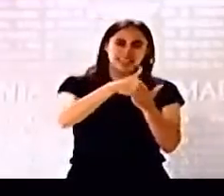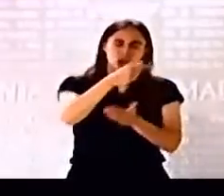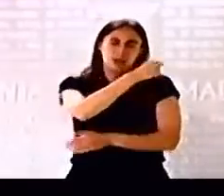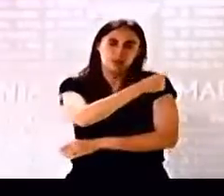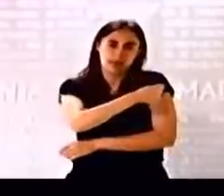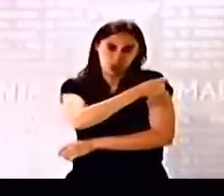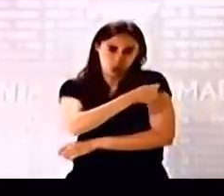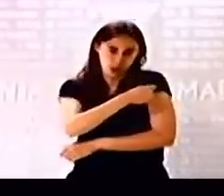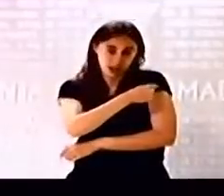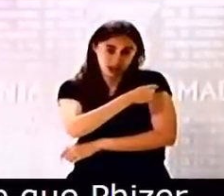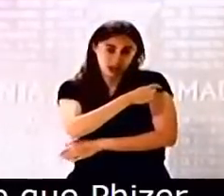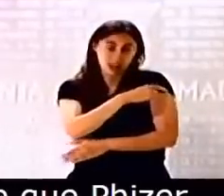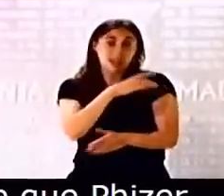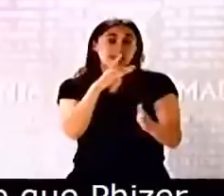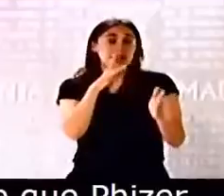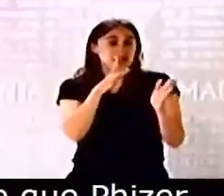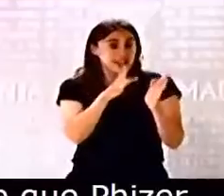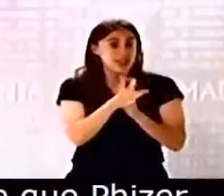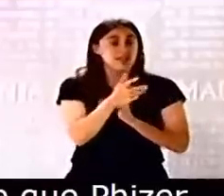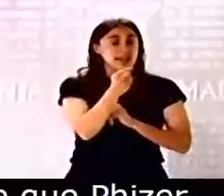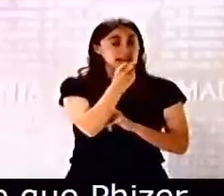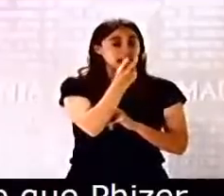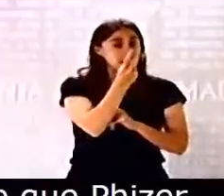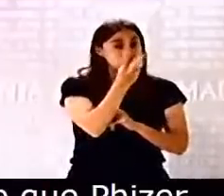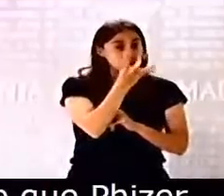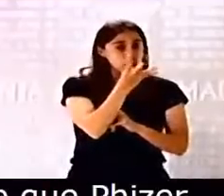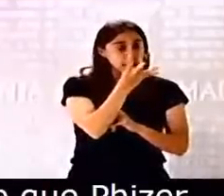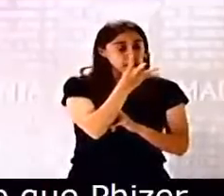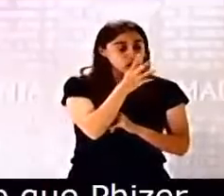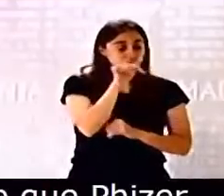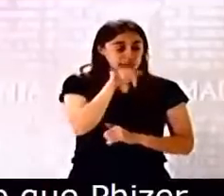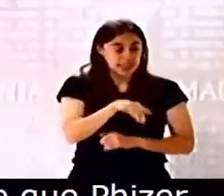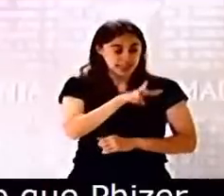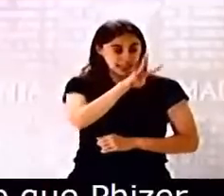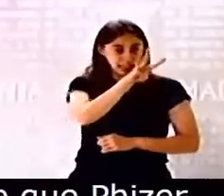que se añadirían a las que hemos recibido en este trimestre.